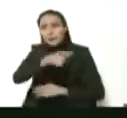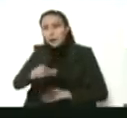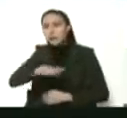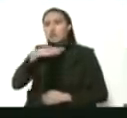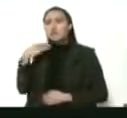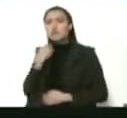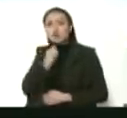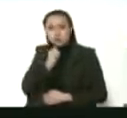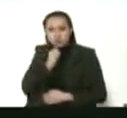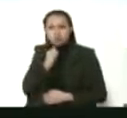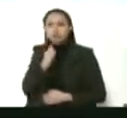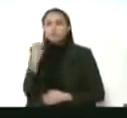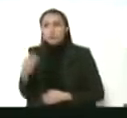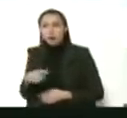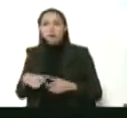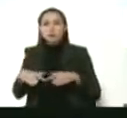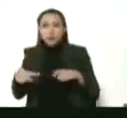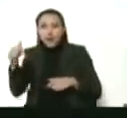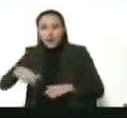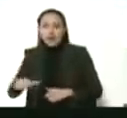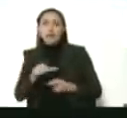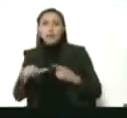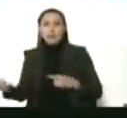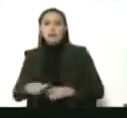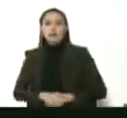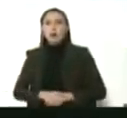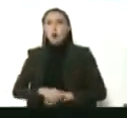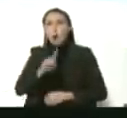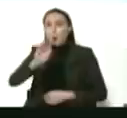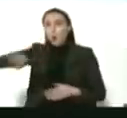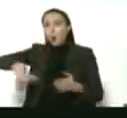nuevos, desde la semana 1 a la 4.